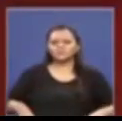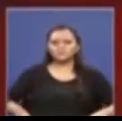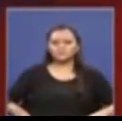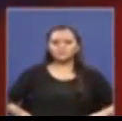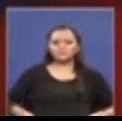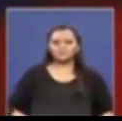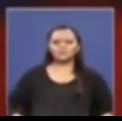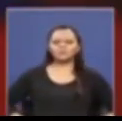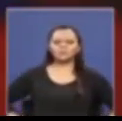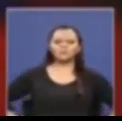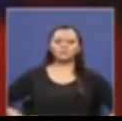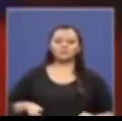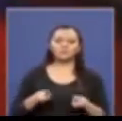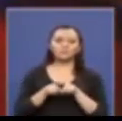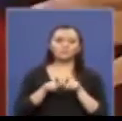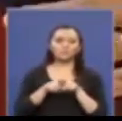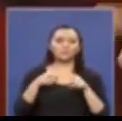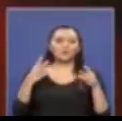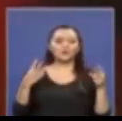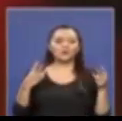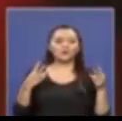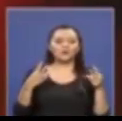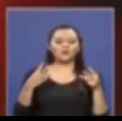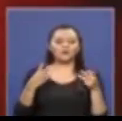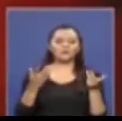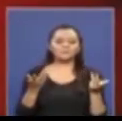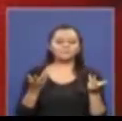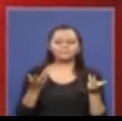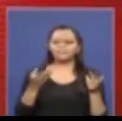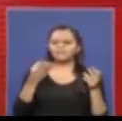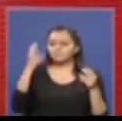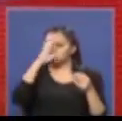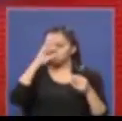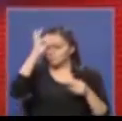estar empujando a los fiscales o de estar buscando de morgue en morgue.